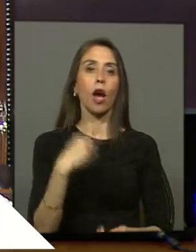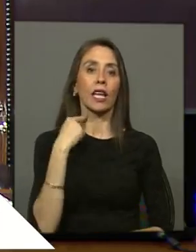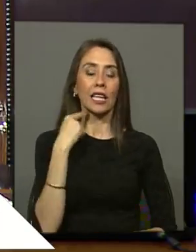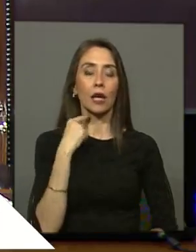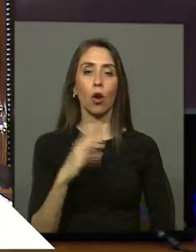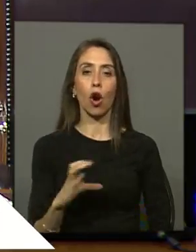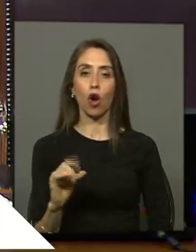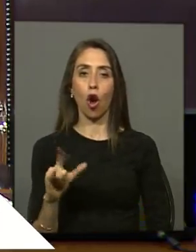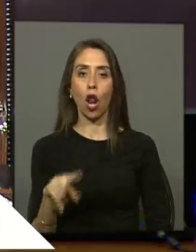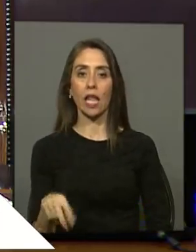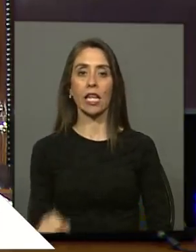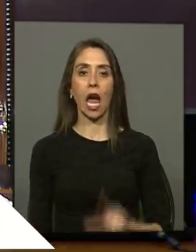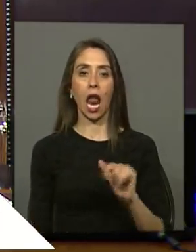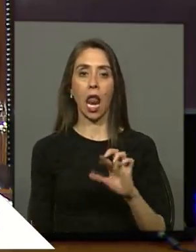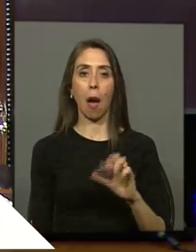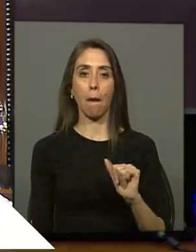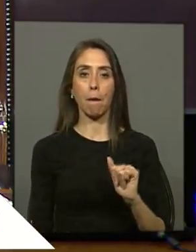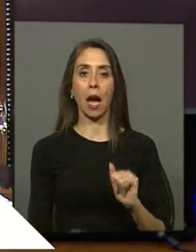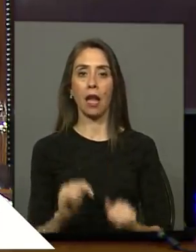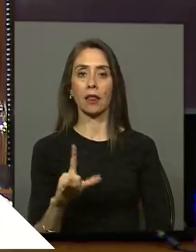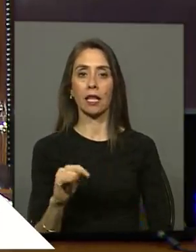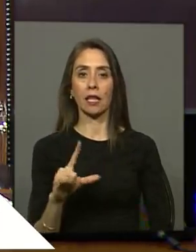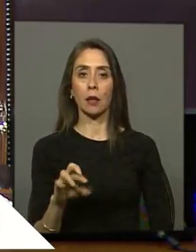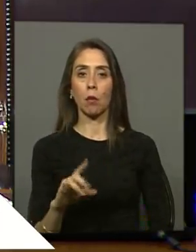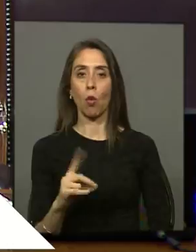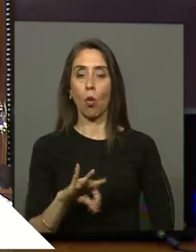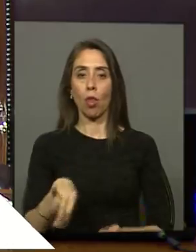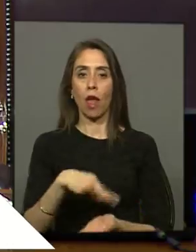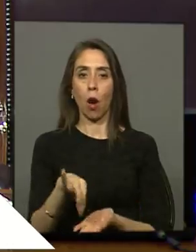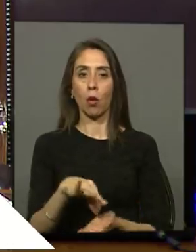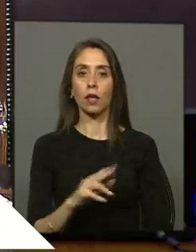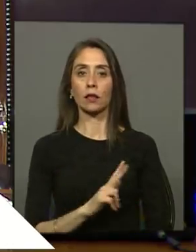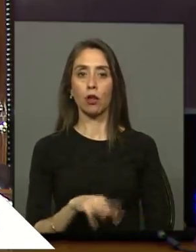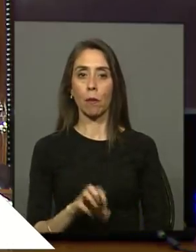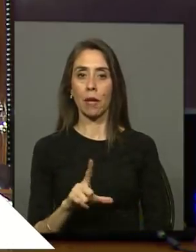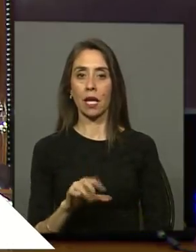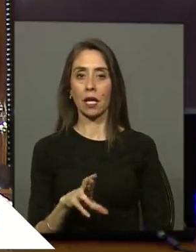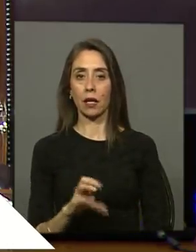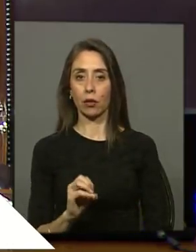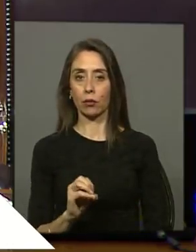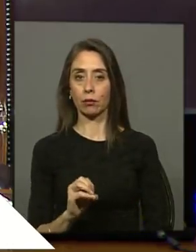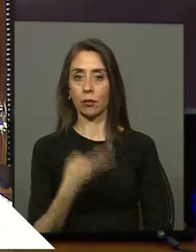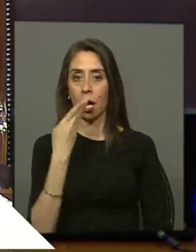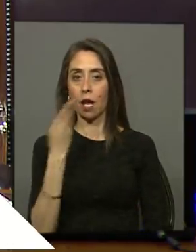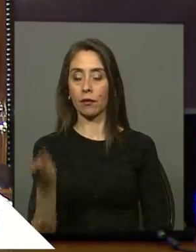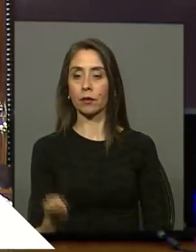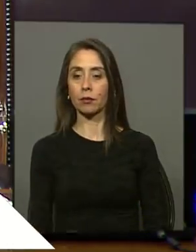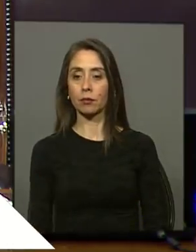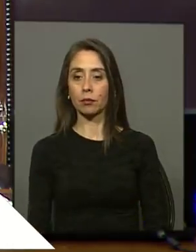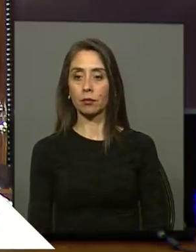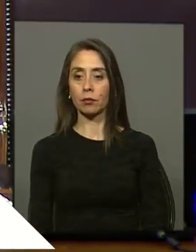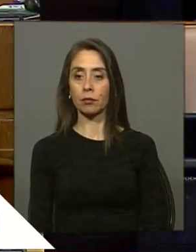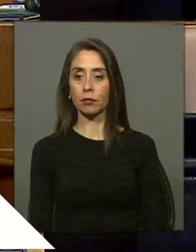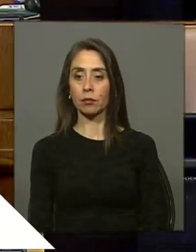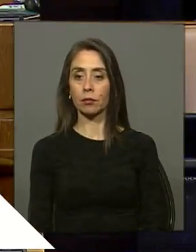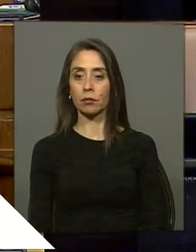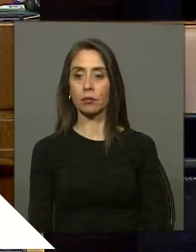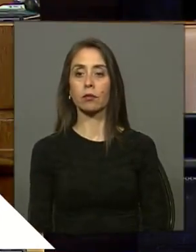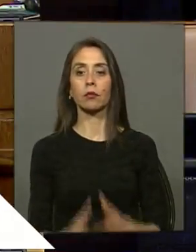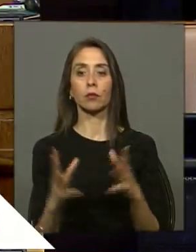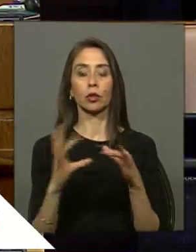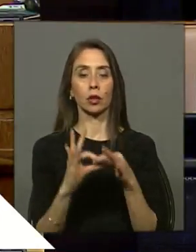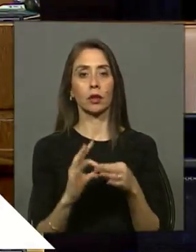Colina Lampa Tiltili Pudahuel don Patricio Melero Avaroa diputado tiene la palabra muchas gracias